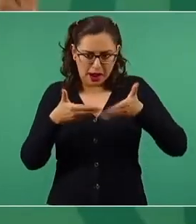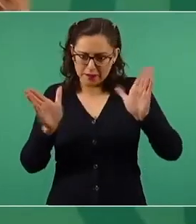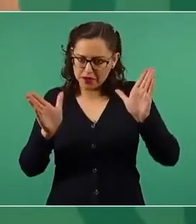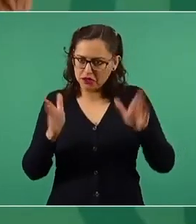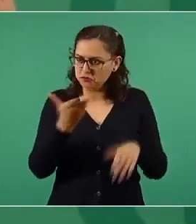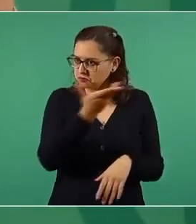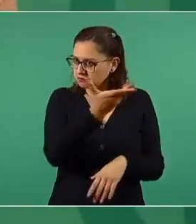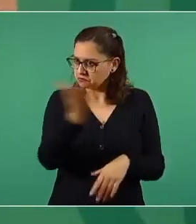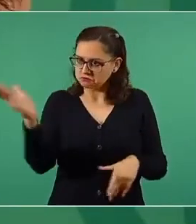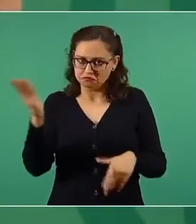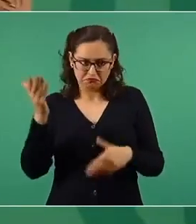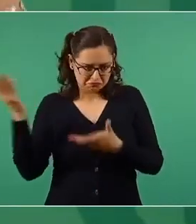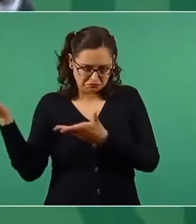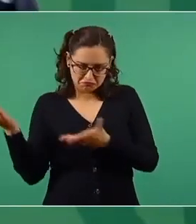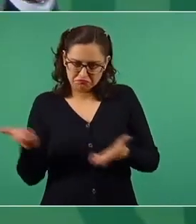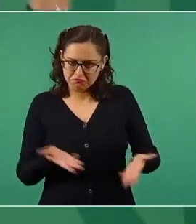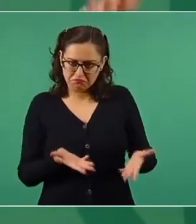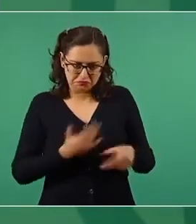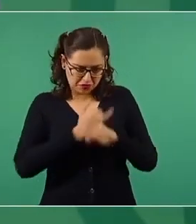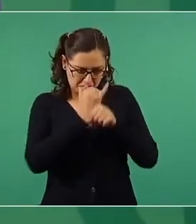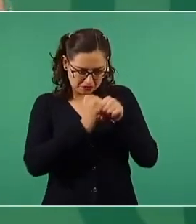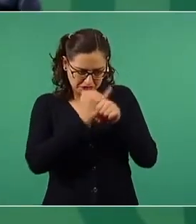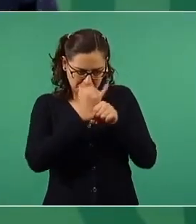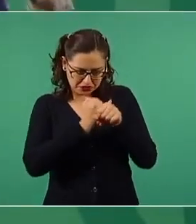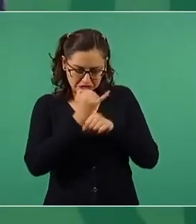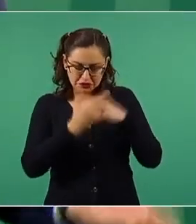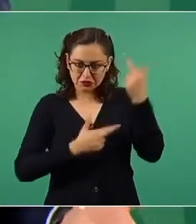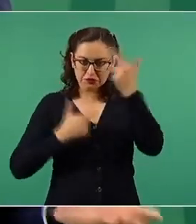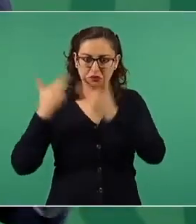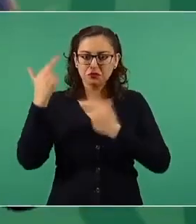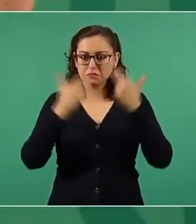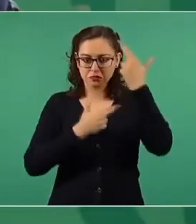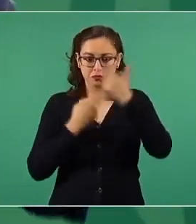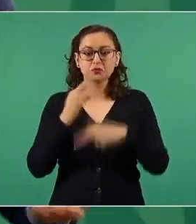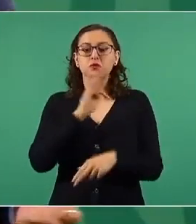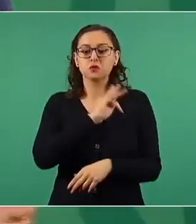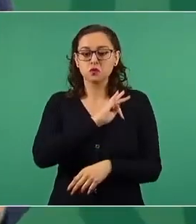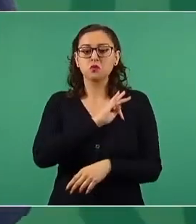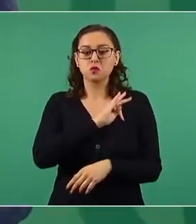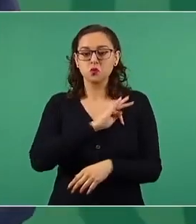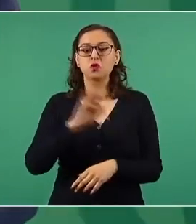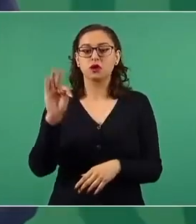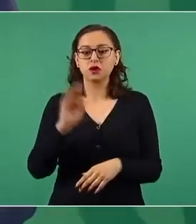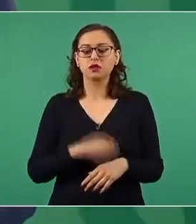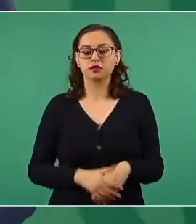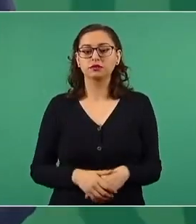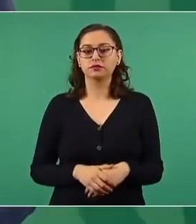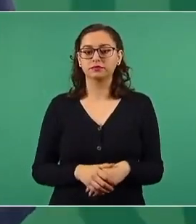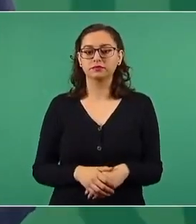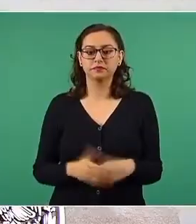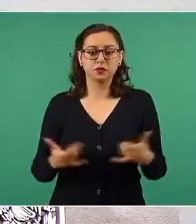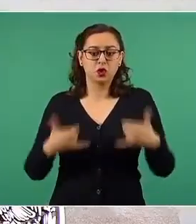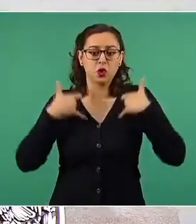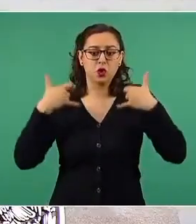investigue y se den a conocer por las nuevas generaciones,